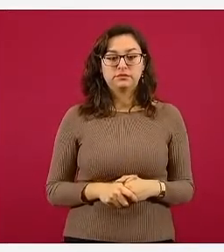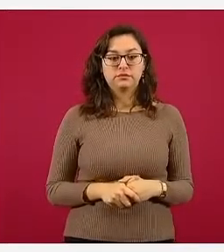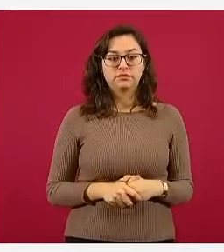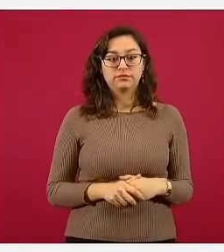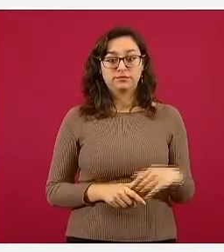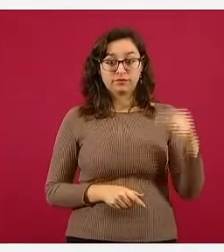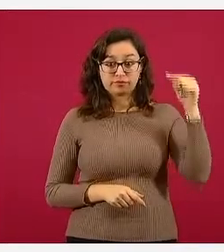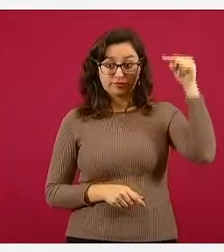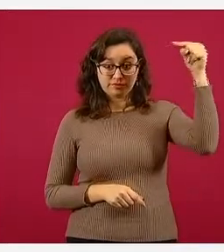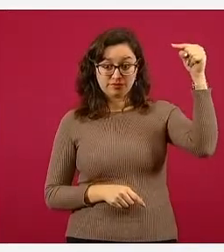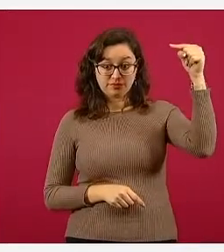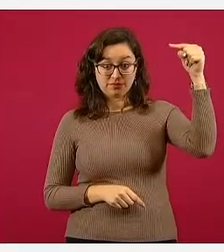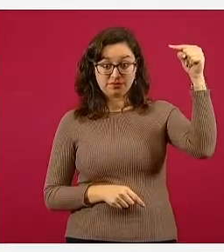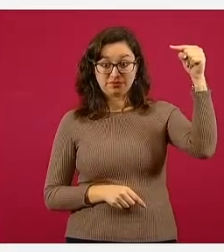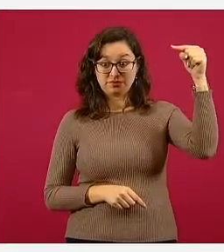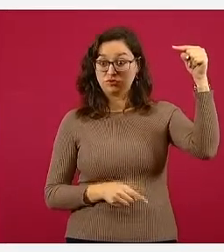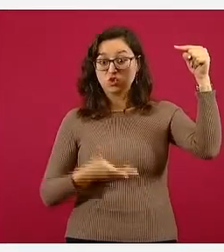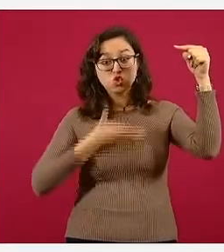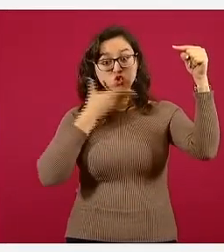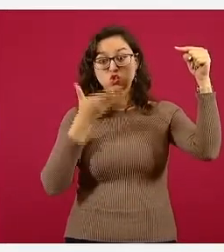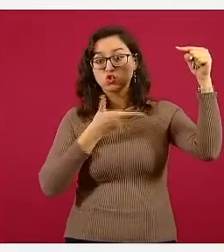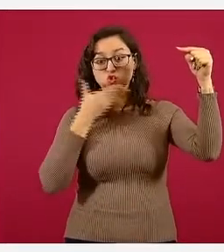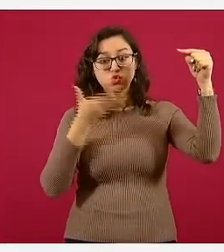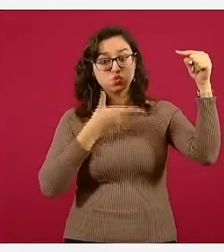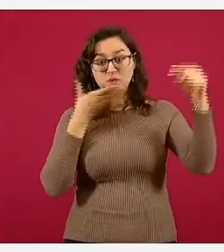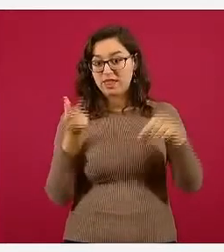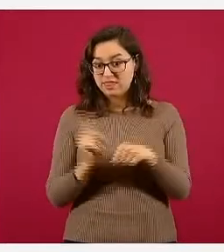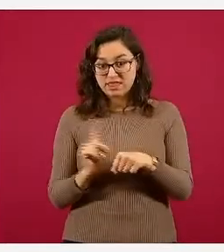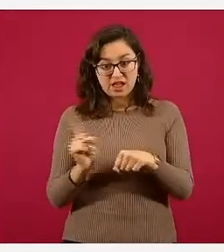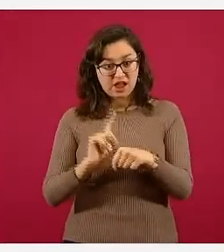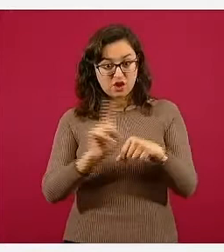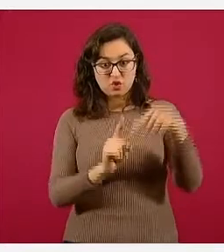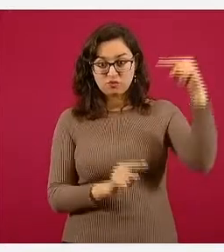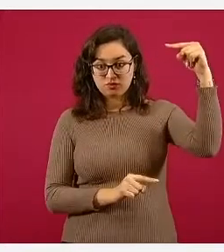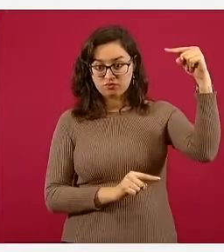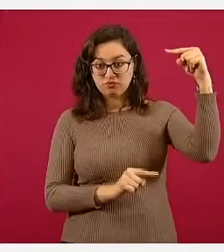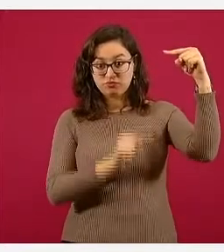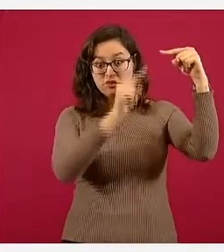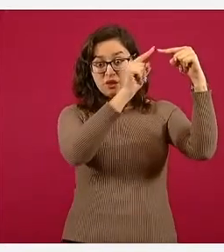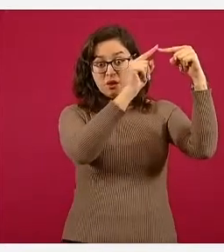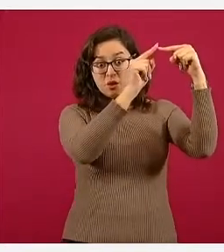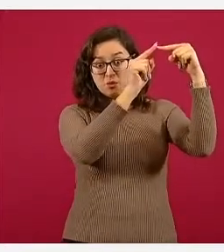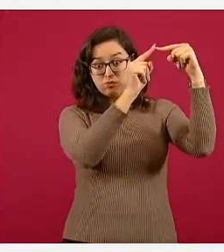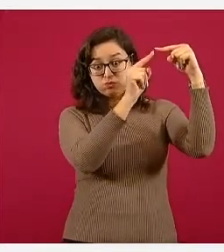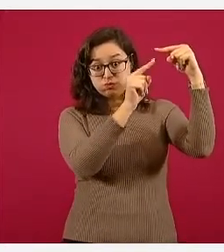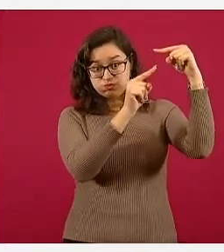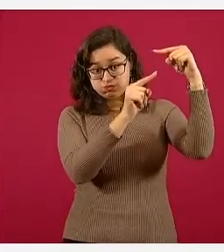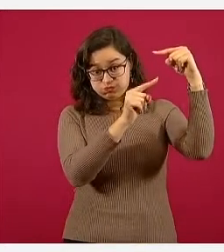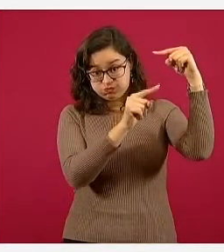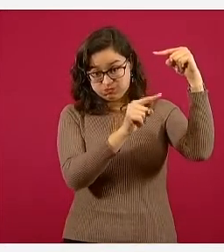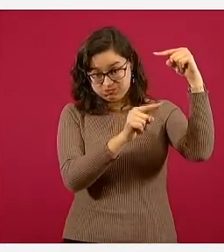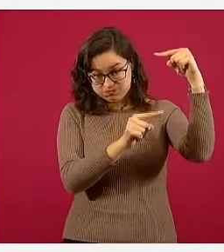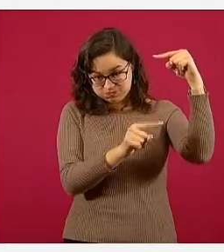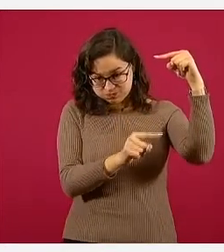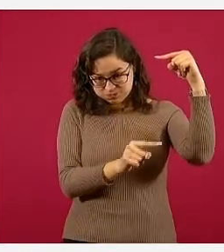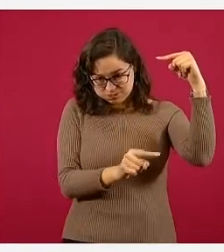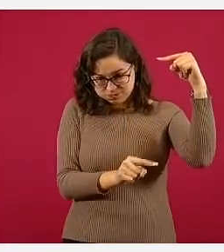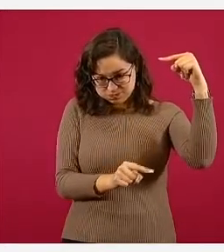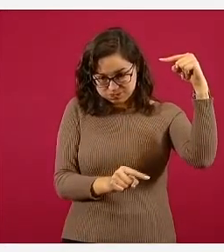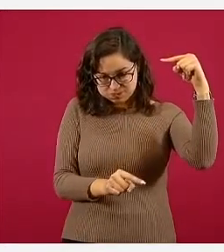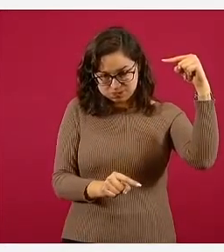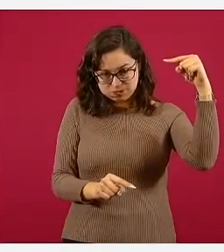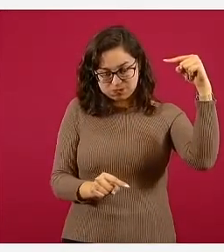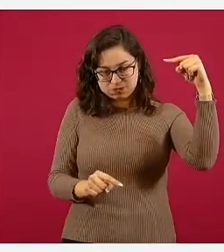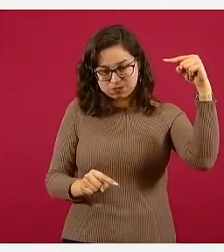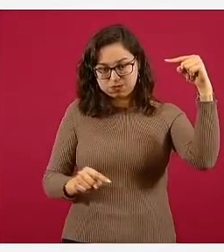arriba de la gráfica la medida de lo que es el día típico y después las reducciones que hemos visto en el uso del transporte público, y en la